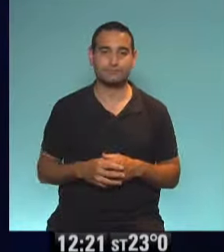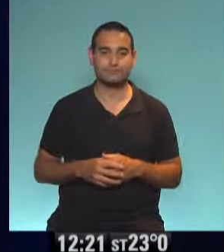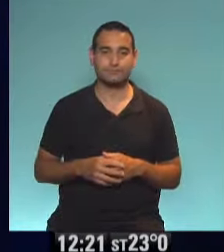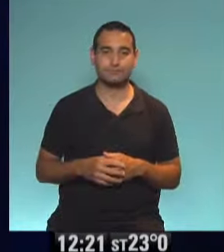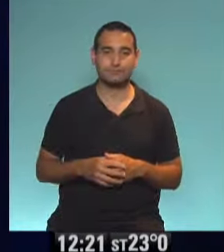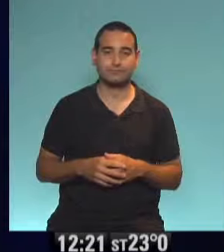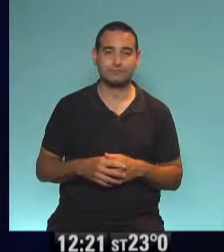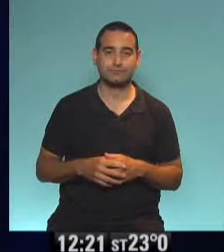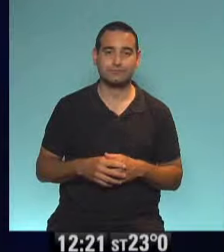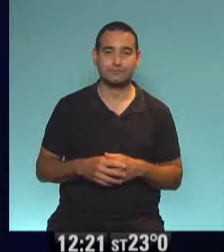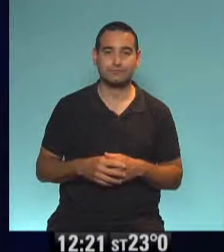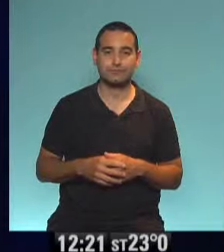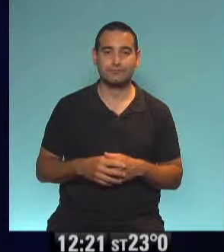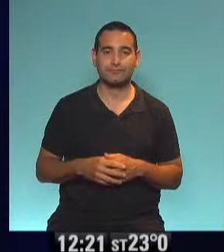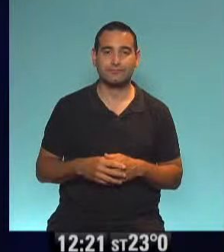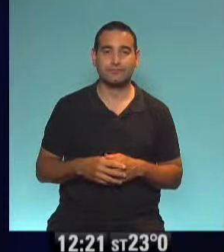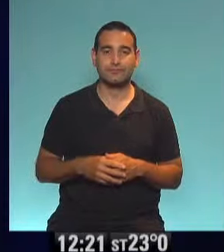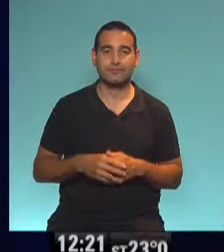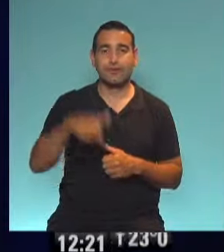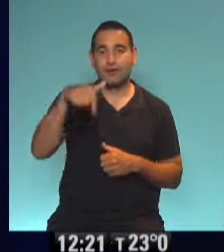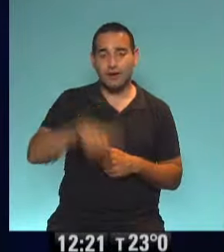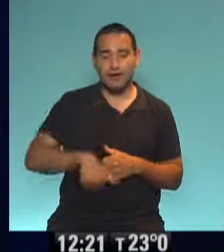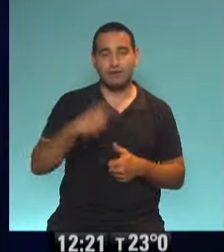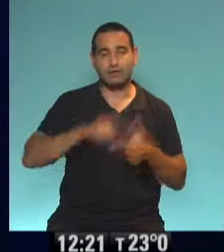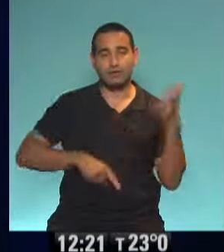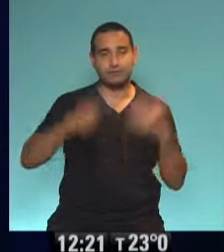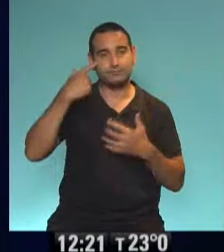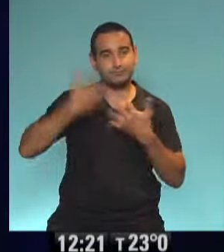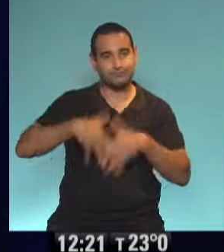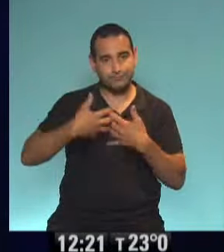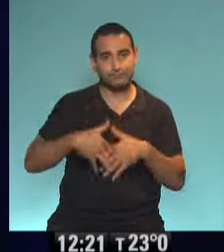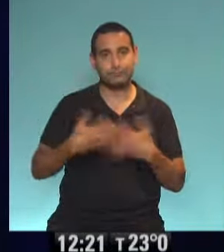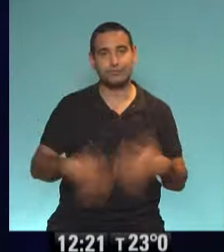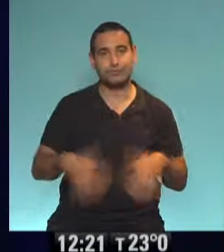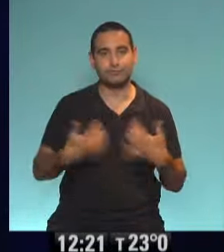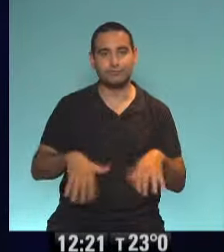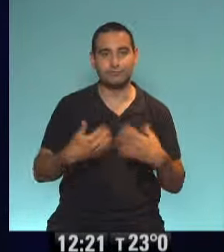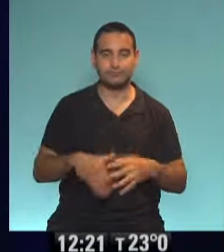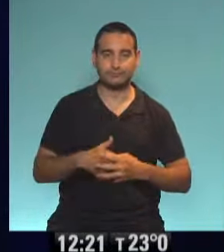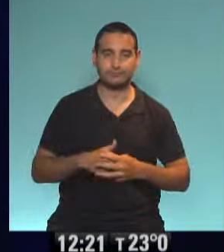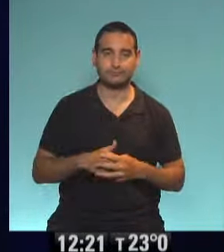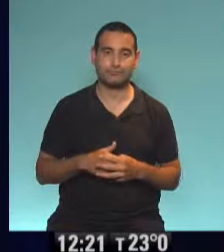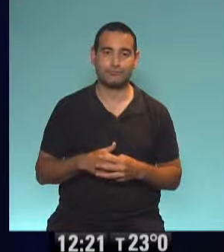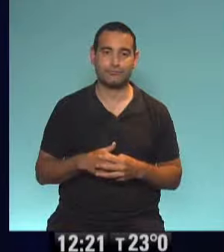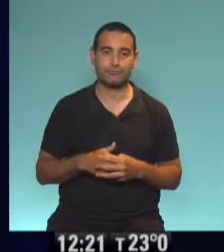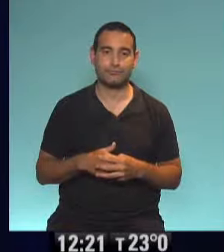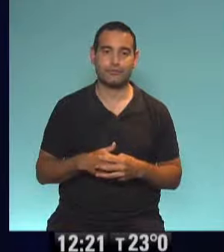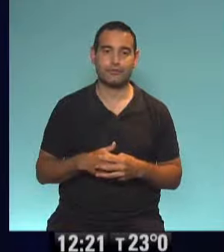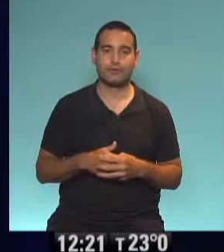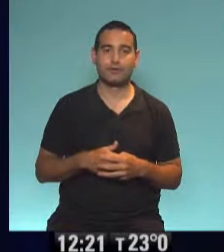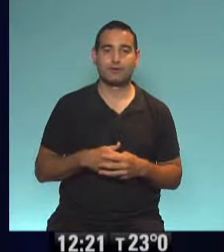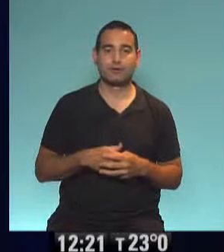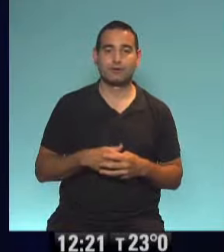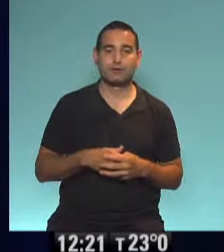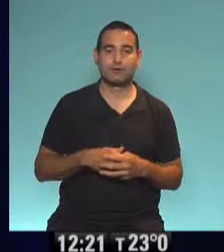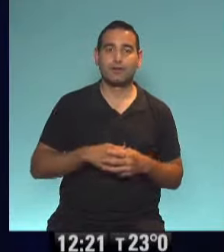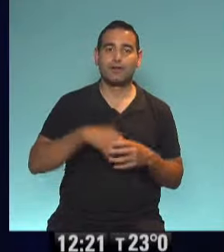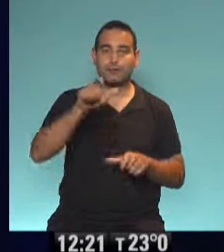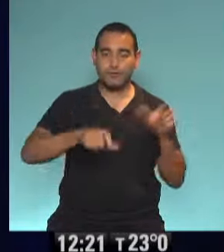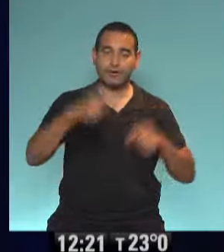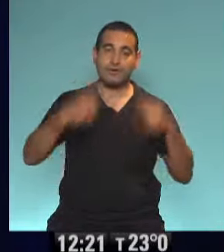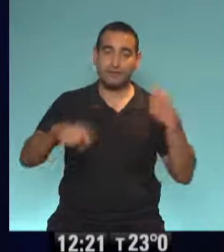vinieron desaparecieron. Y eso ahora, con todo lo que reflexionamos, vimos que no es verdad. Que las diferencias siguen existiendo, que las diferencias nos